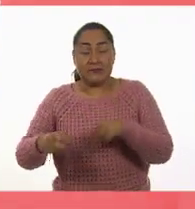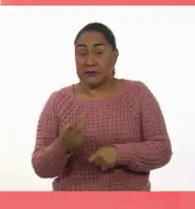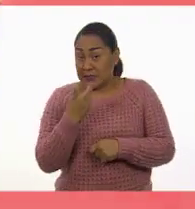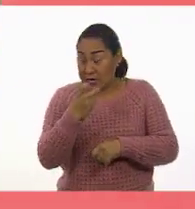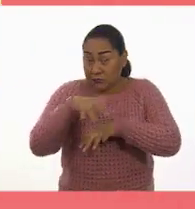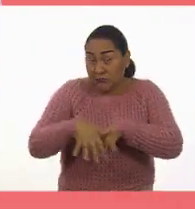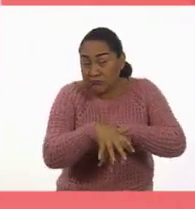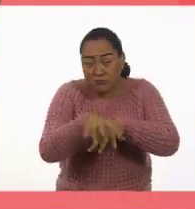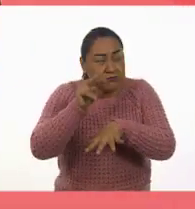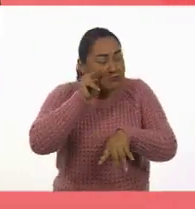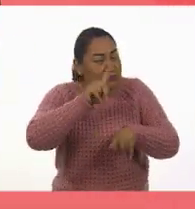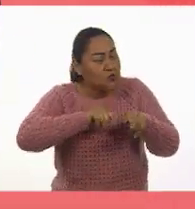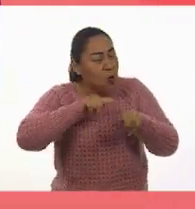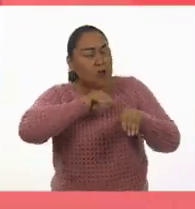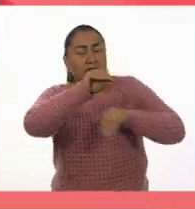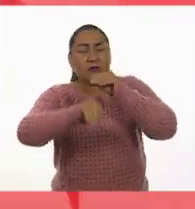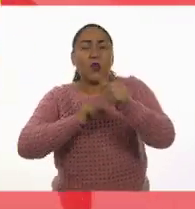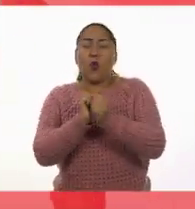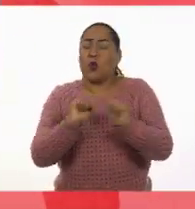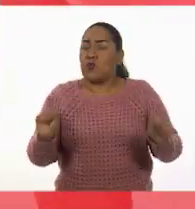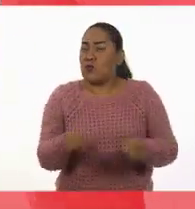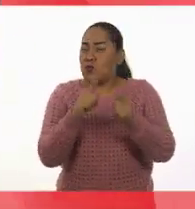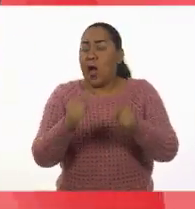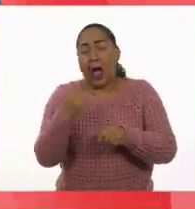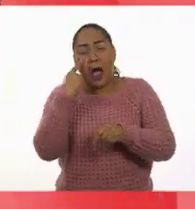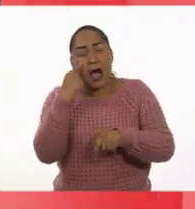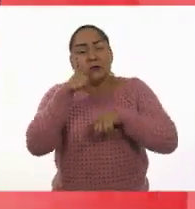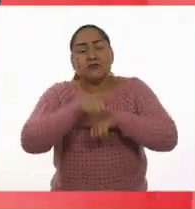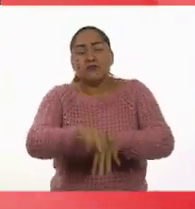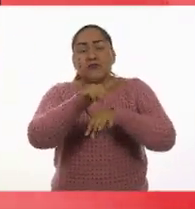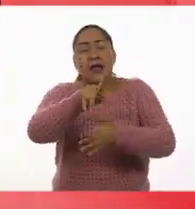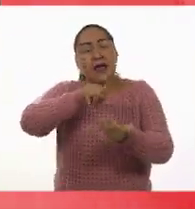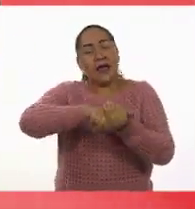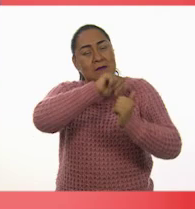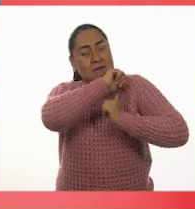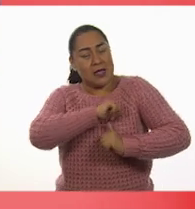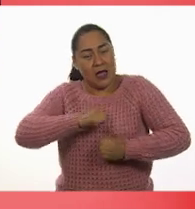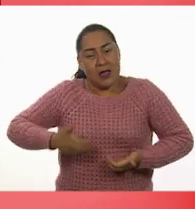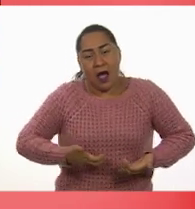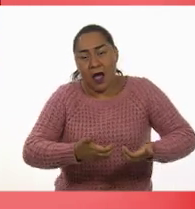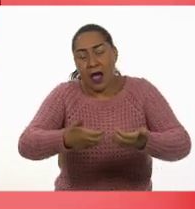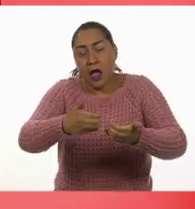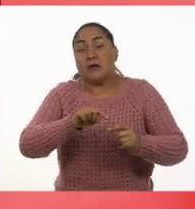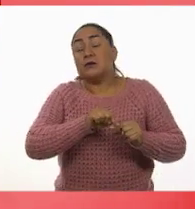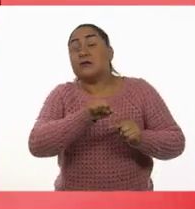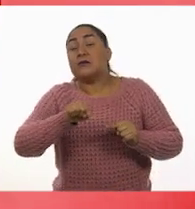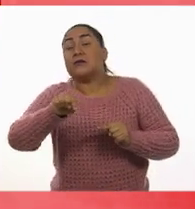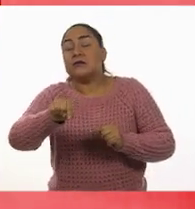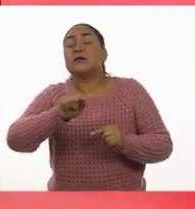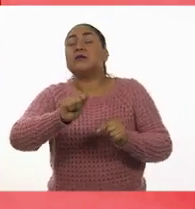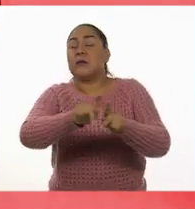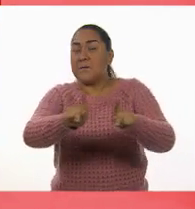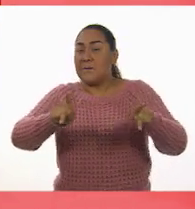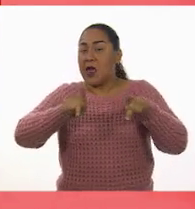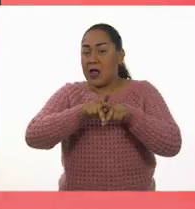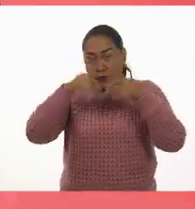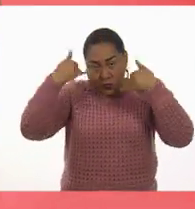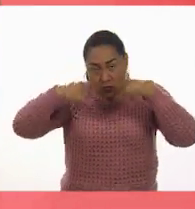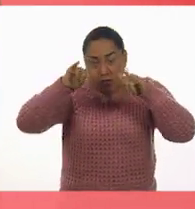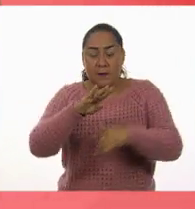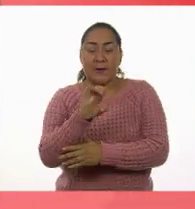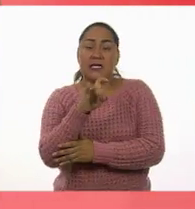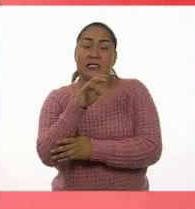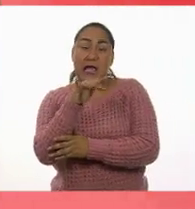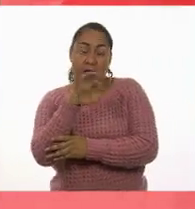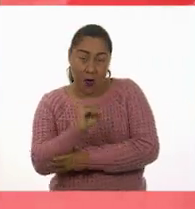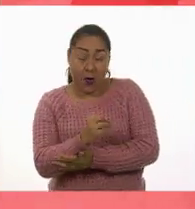evento lleno de colorido y música, que recorre las principales calles de la ciudad hasta llegar a la Plaza de Toros Belisario Arteaga,